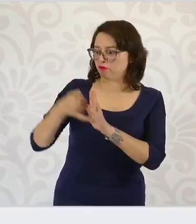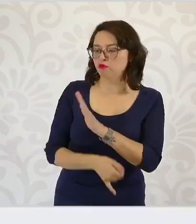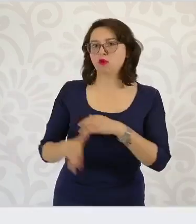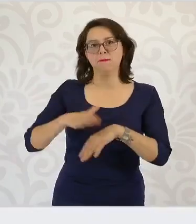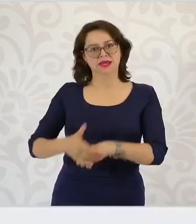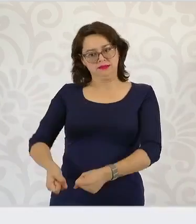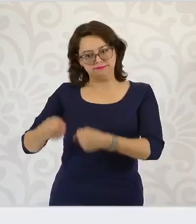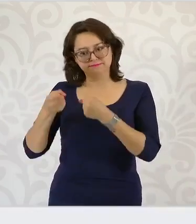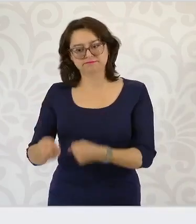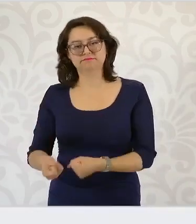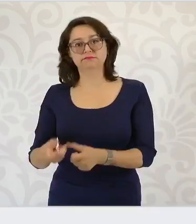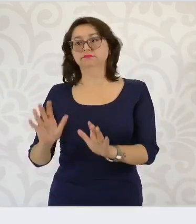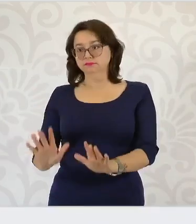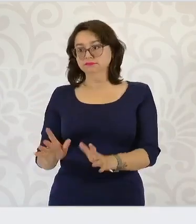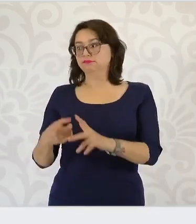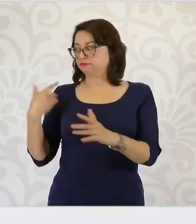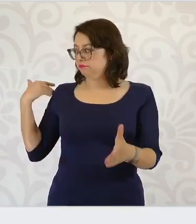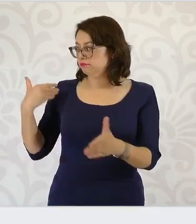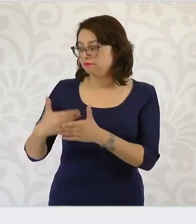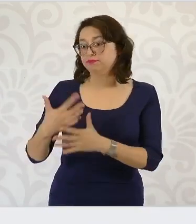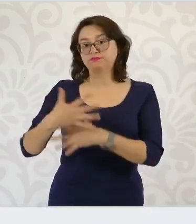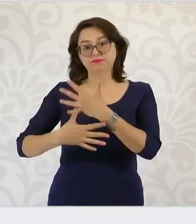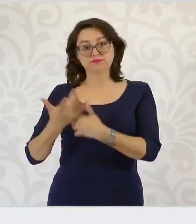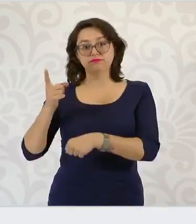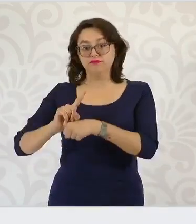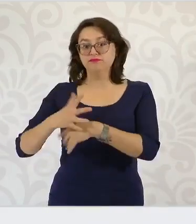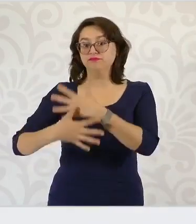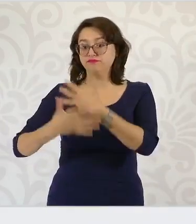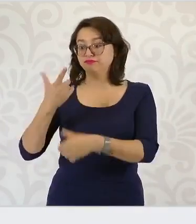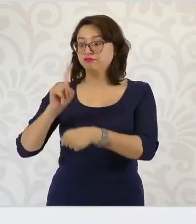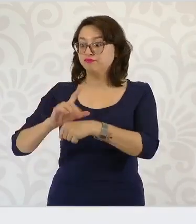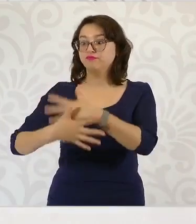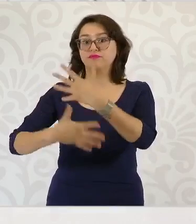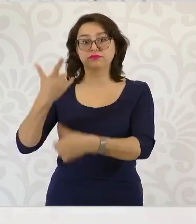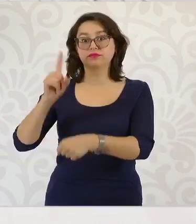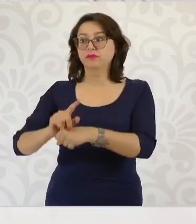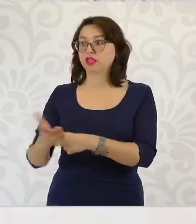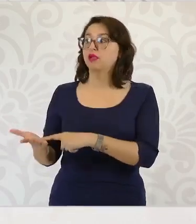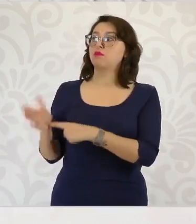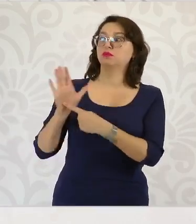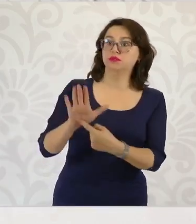lo hemos estado informando, cada 15 días ha tenido de nuevo